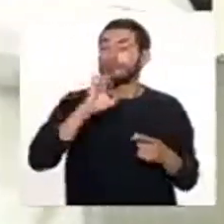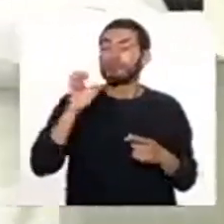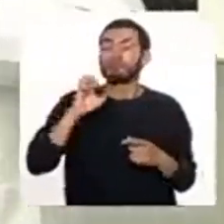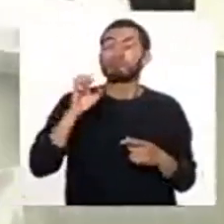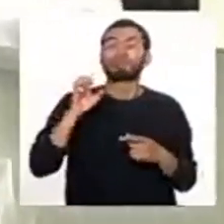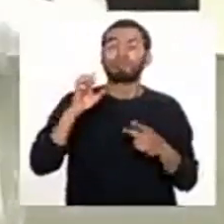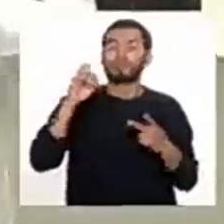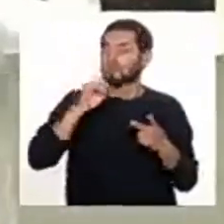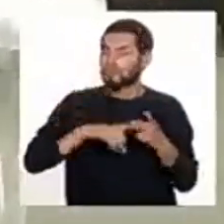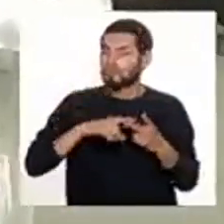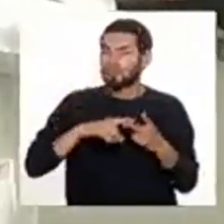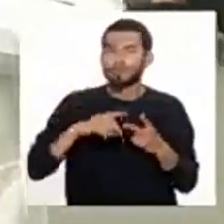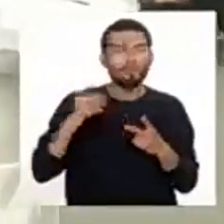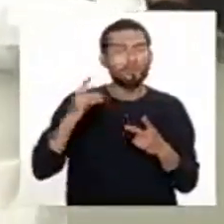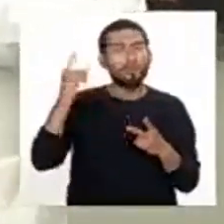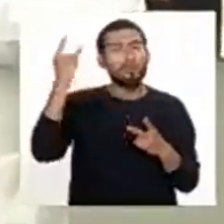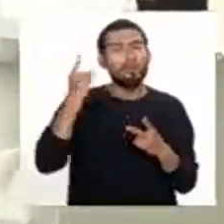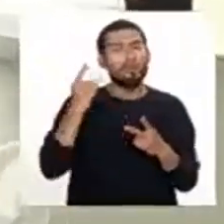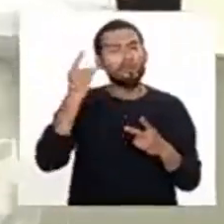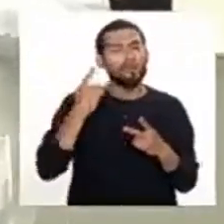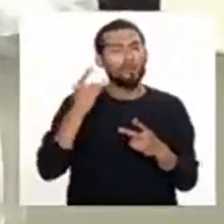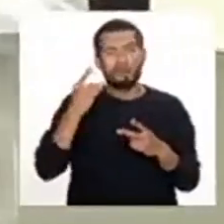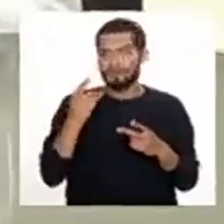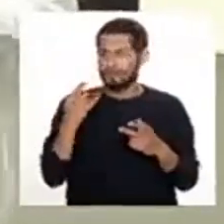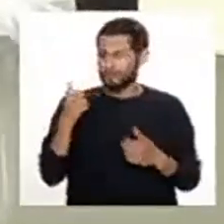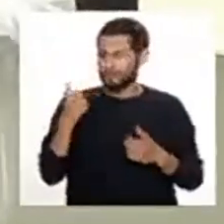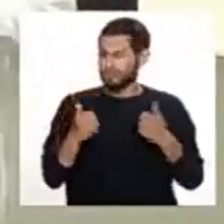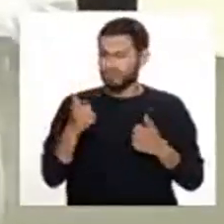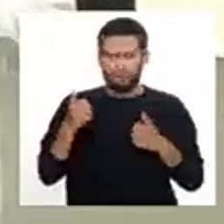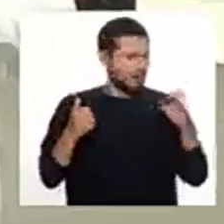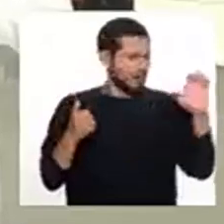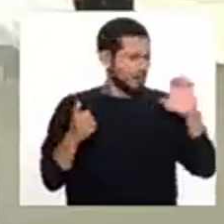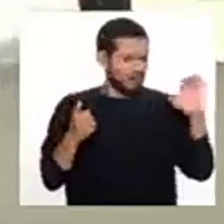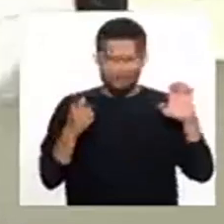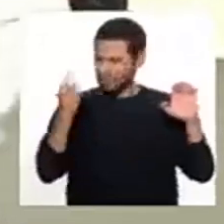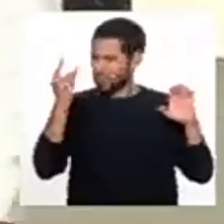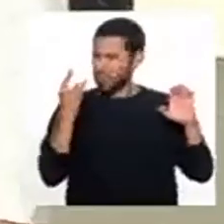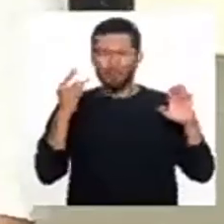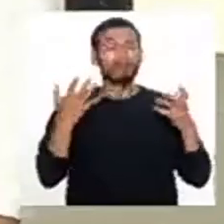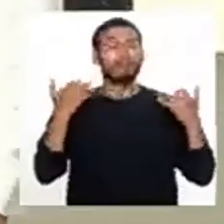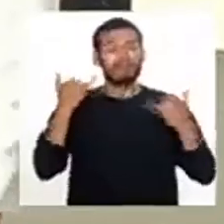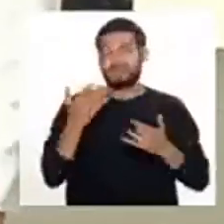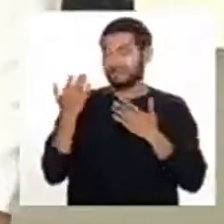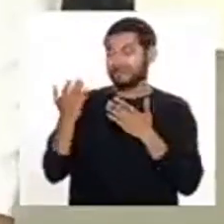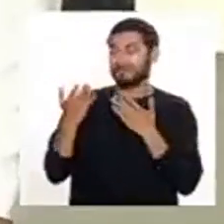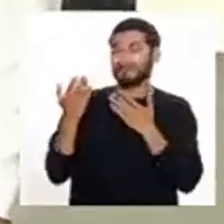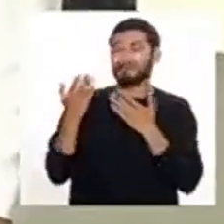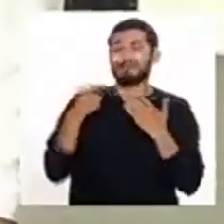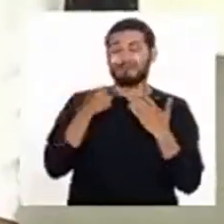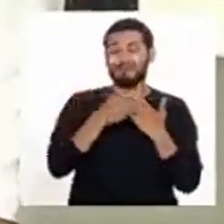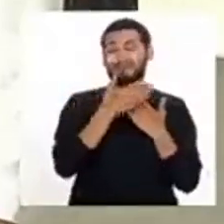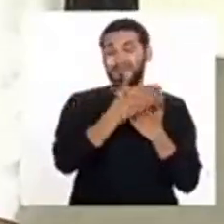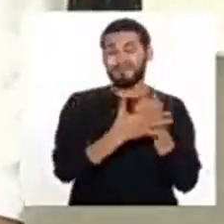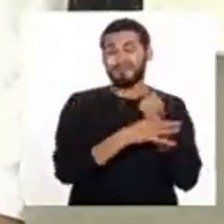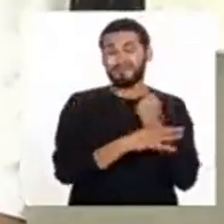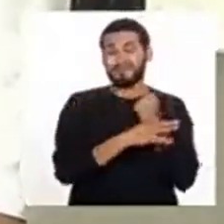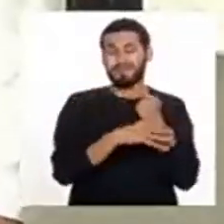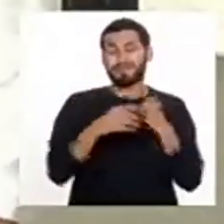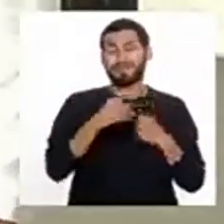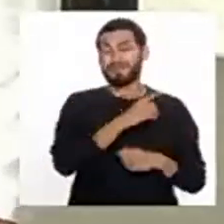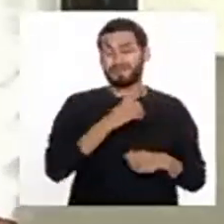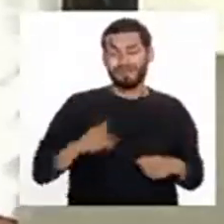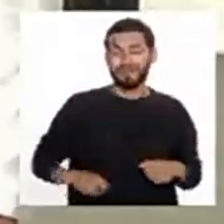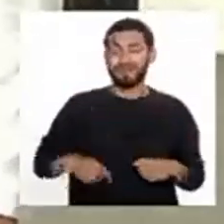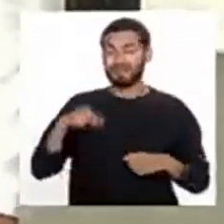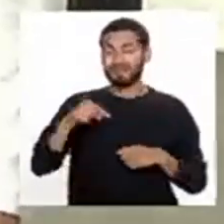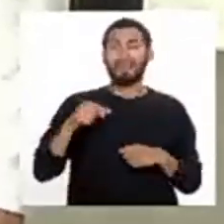¿Cuándo hablamos de una urgencia? Para ello, estoy acompañada del doctor Tommy Villanueva Arequipeño, director general del Hospital de